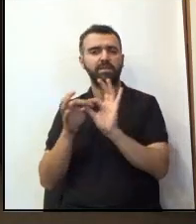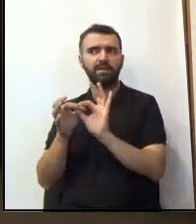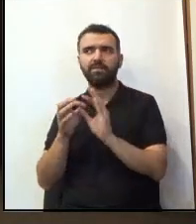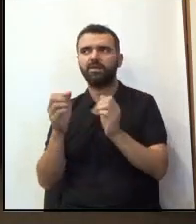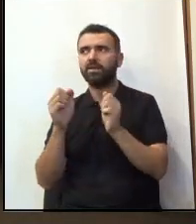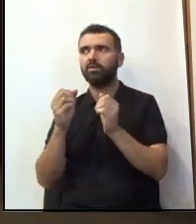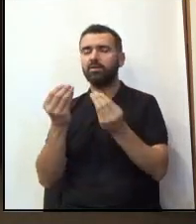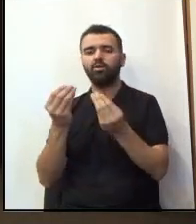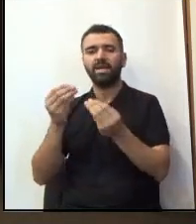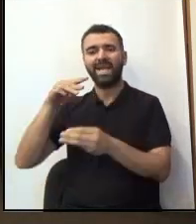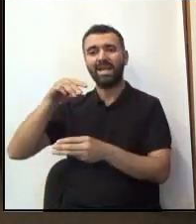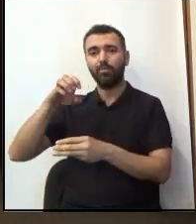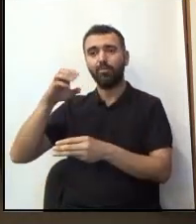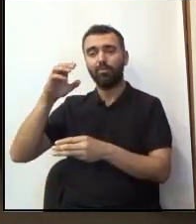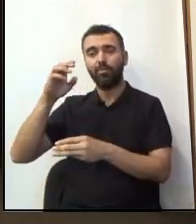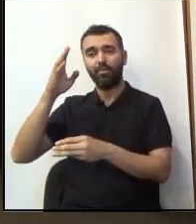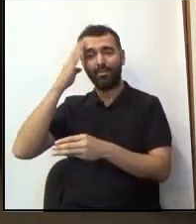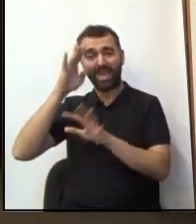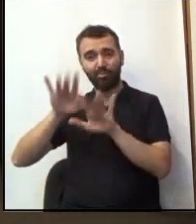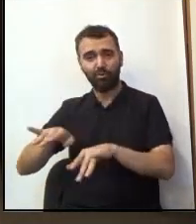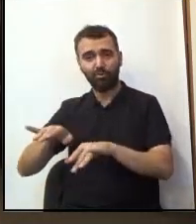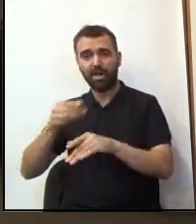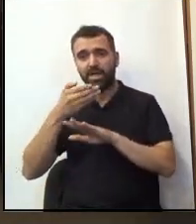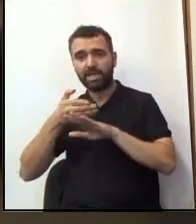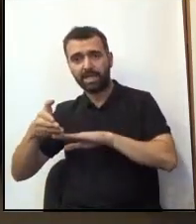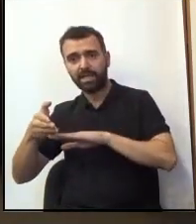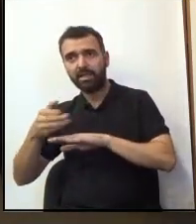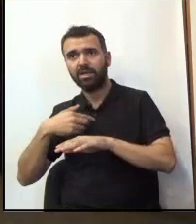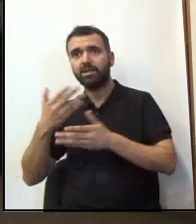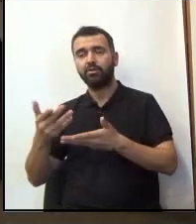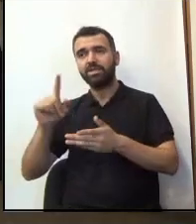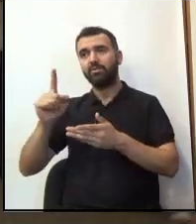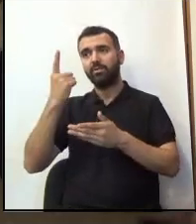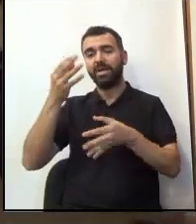llegó más tarde, entonces en el primer documento no estaba.